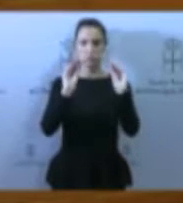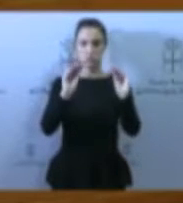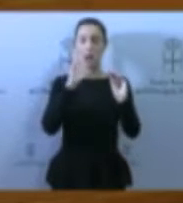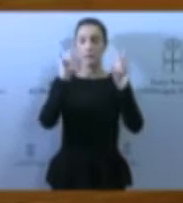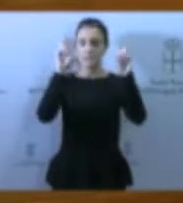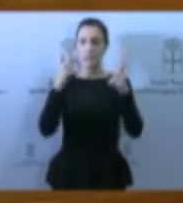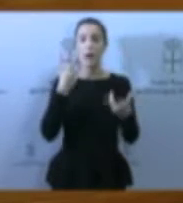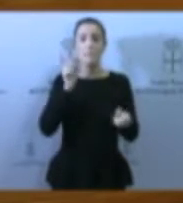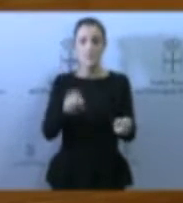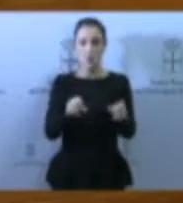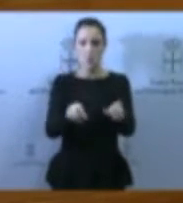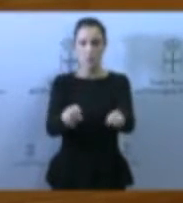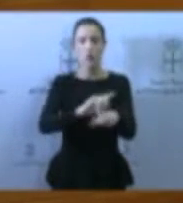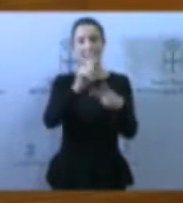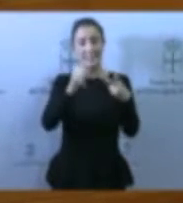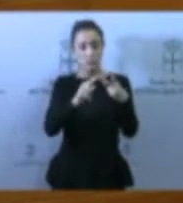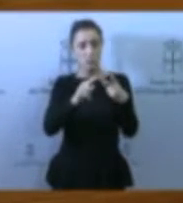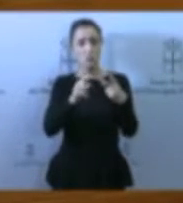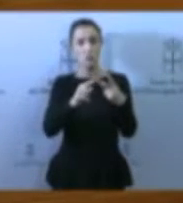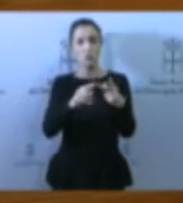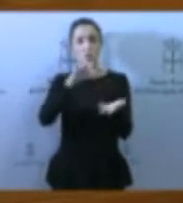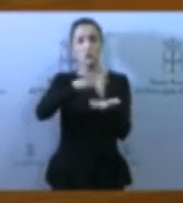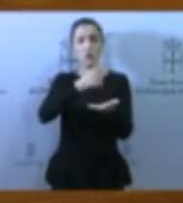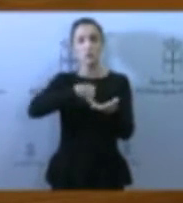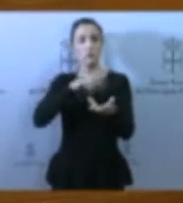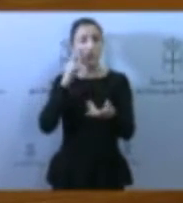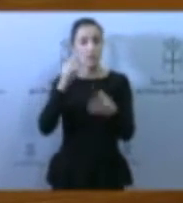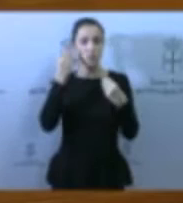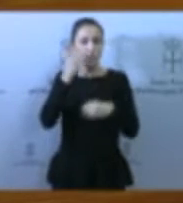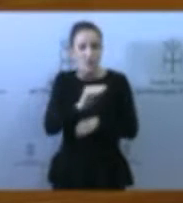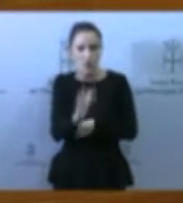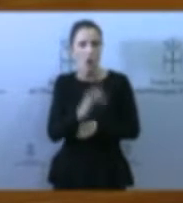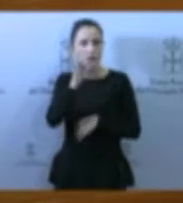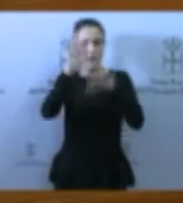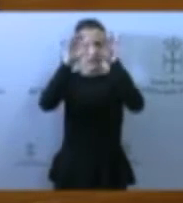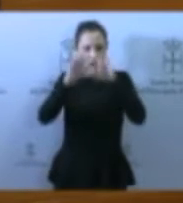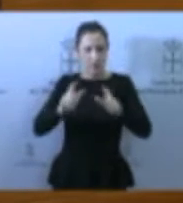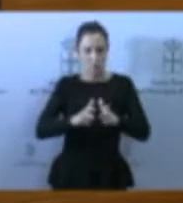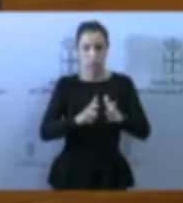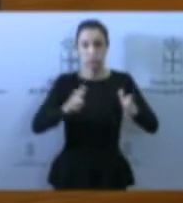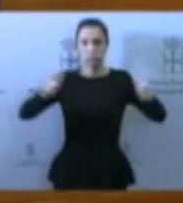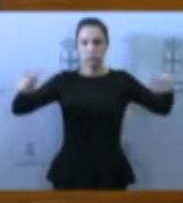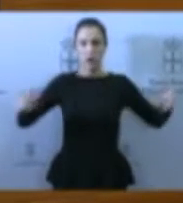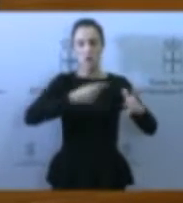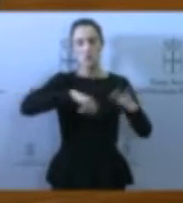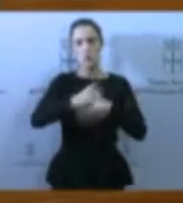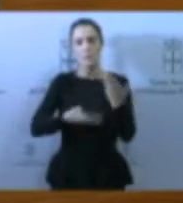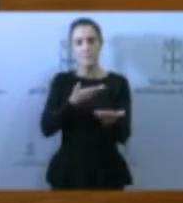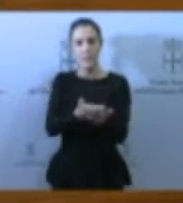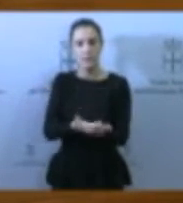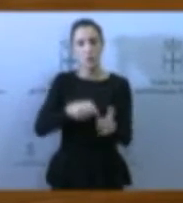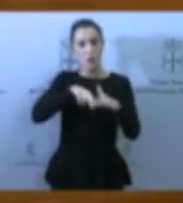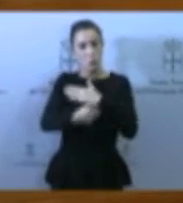cuanto comprobamos que la nieve y el frío iban más allá del pronóstico, solicitamos más medios para atender una situación